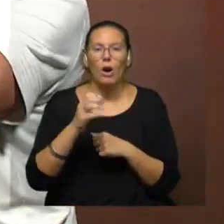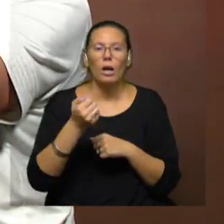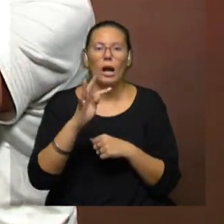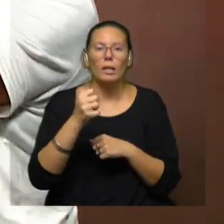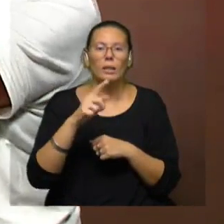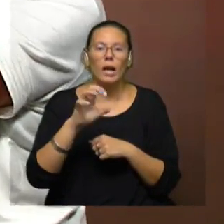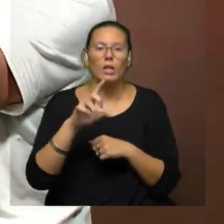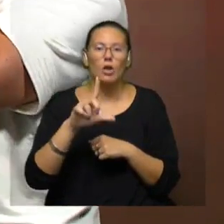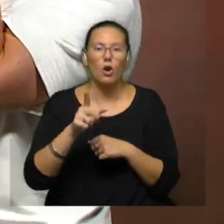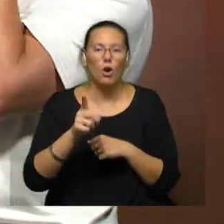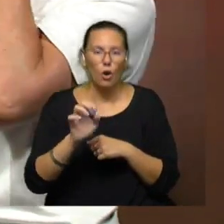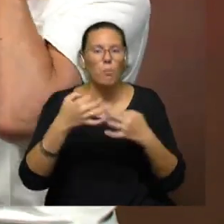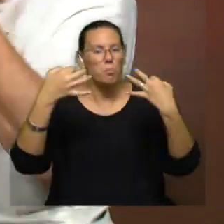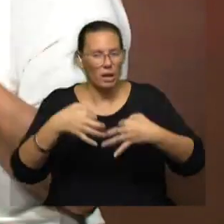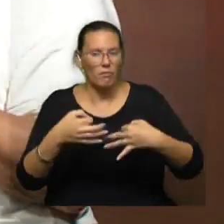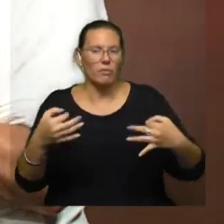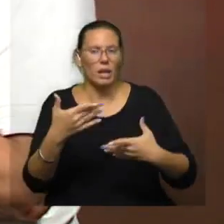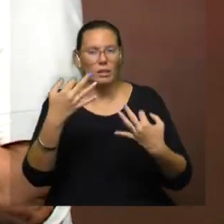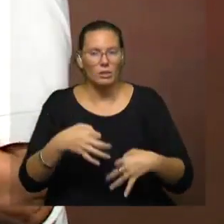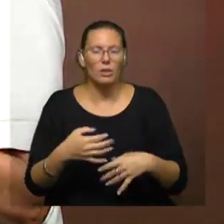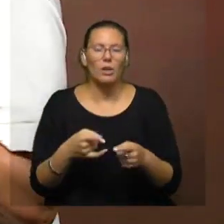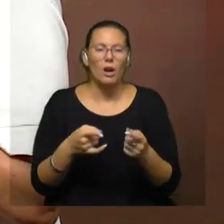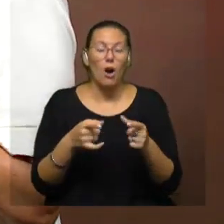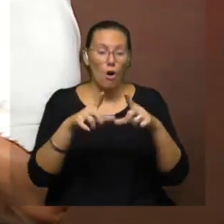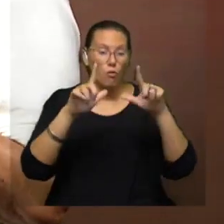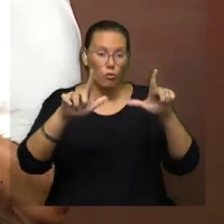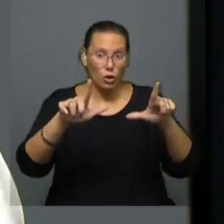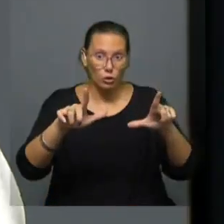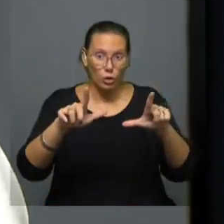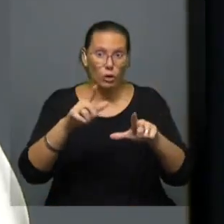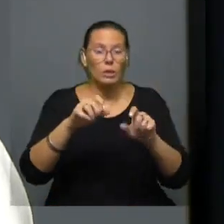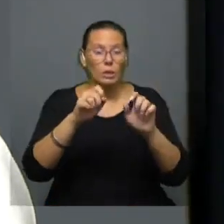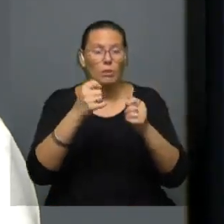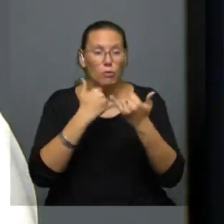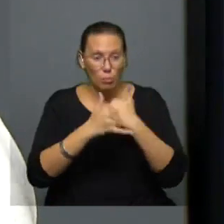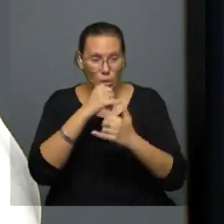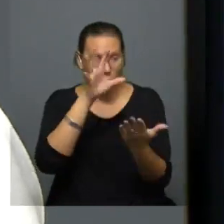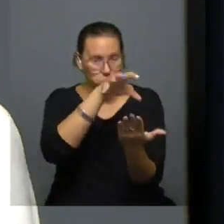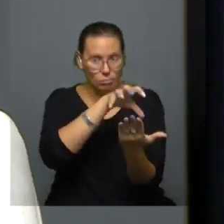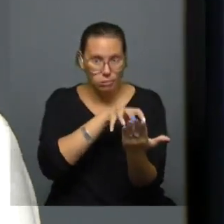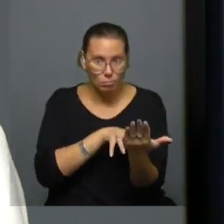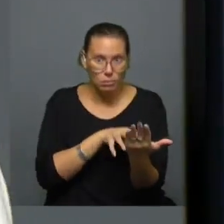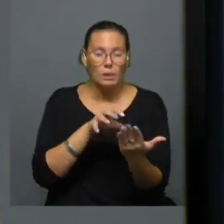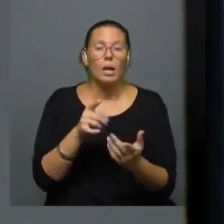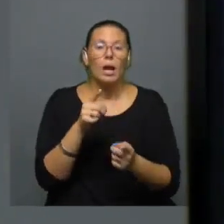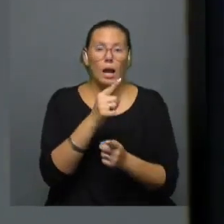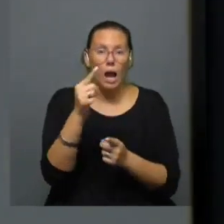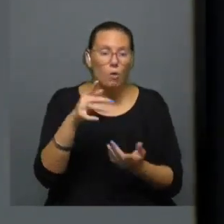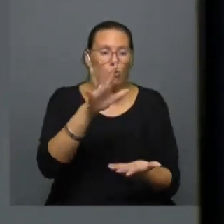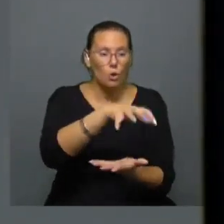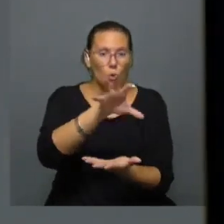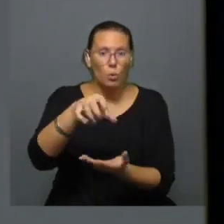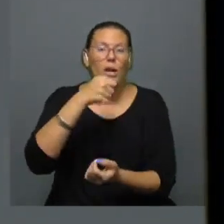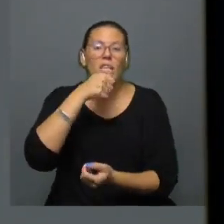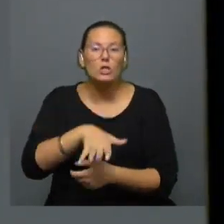Un catálogo. Perfecto, pero no te viene la palabra. El catálogo también es interesante porque recoge de cada uno de los sitios su